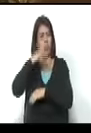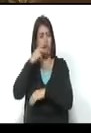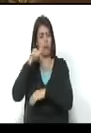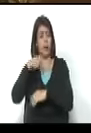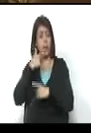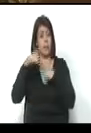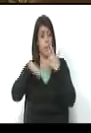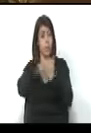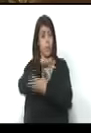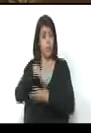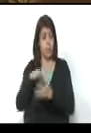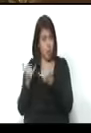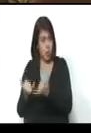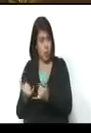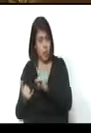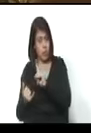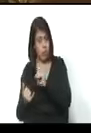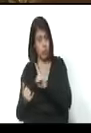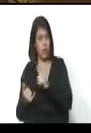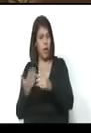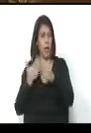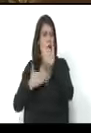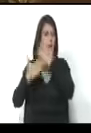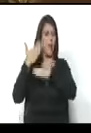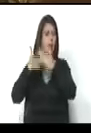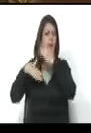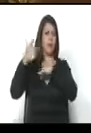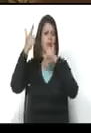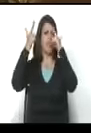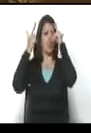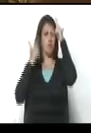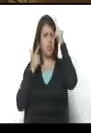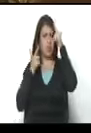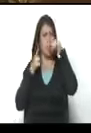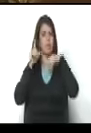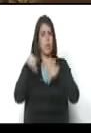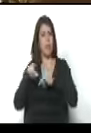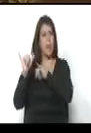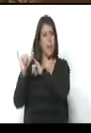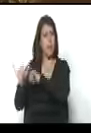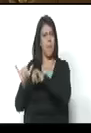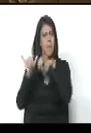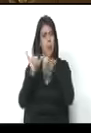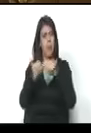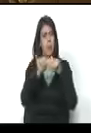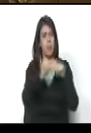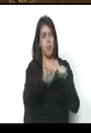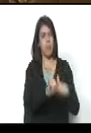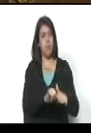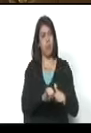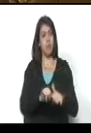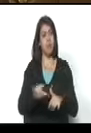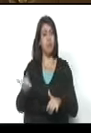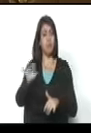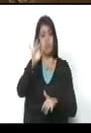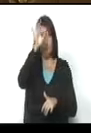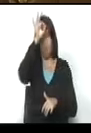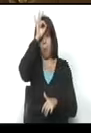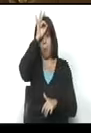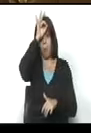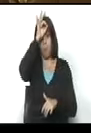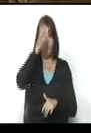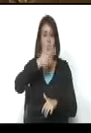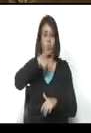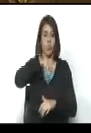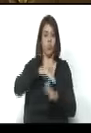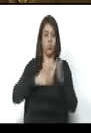que la crisis no es de ahora, que la crisis la tenía Chávez. También ignora supinamente, ignora de una manera olímpica que